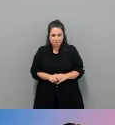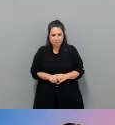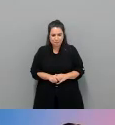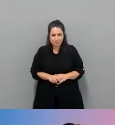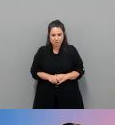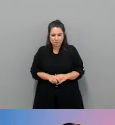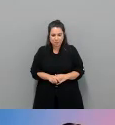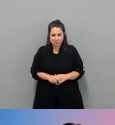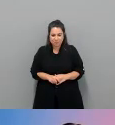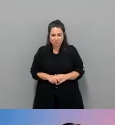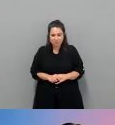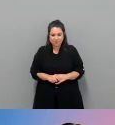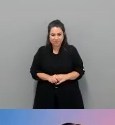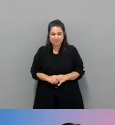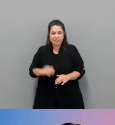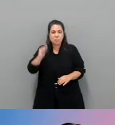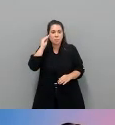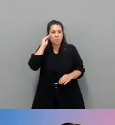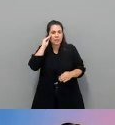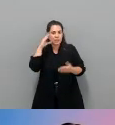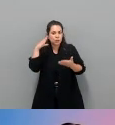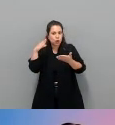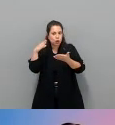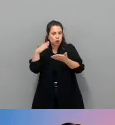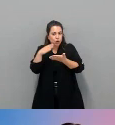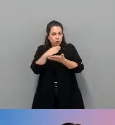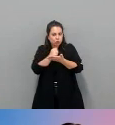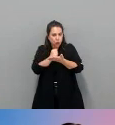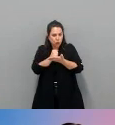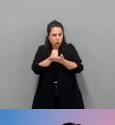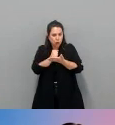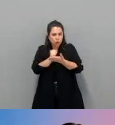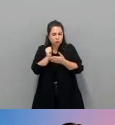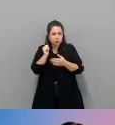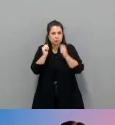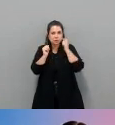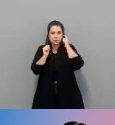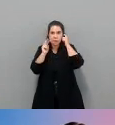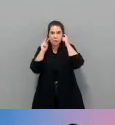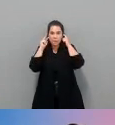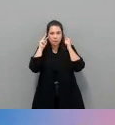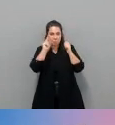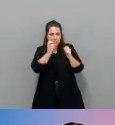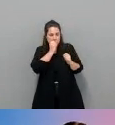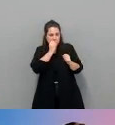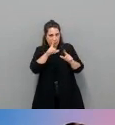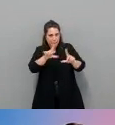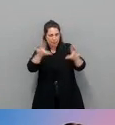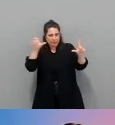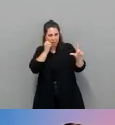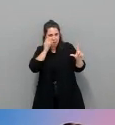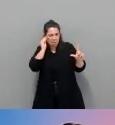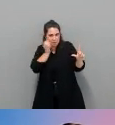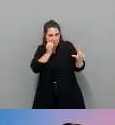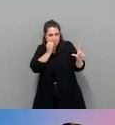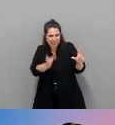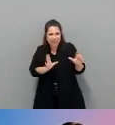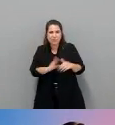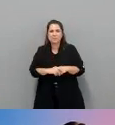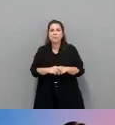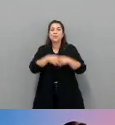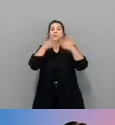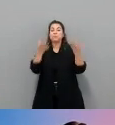Bueno, yo creo que todo el mundo es capaz ahora mismo de ver bien la pantalla. Bueno, como os